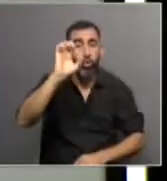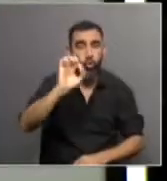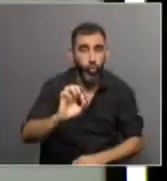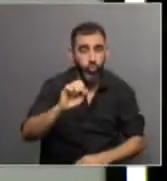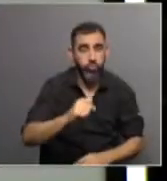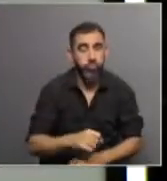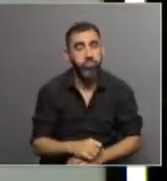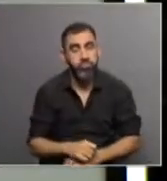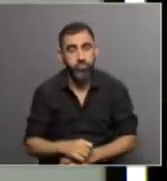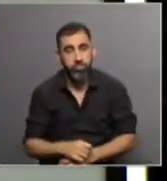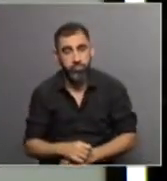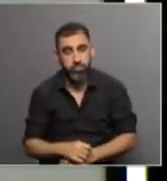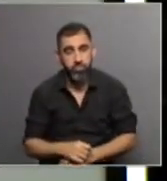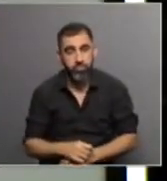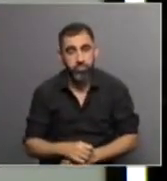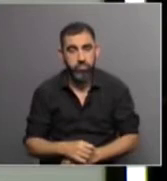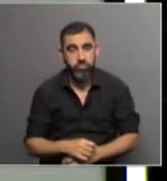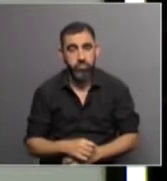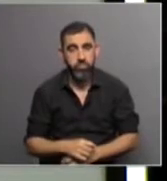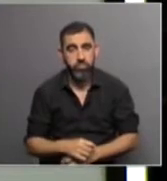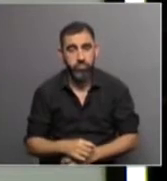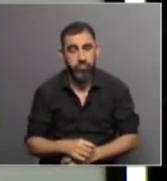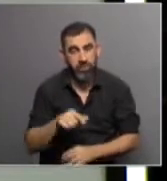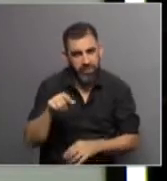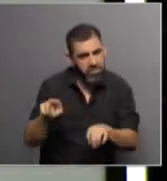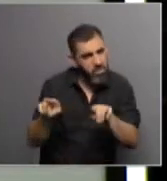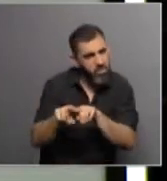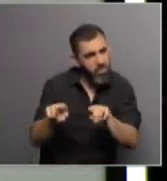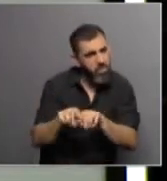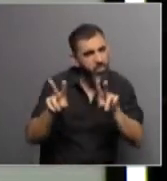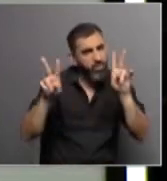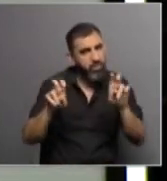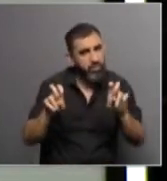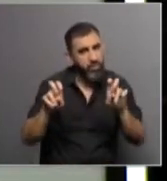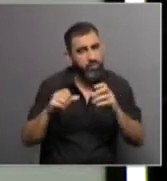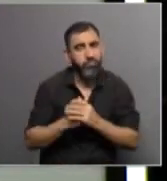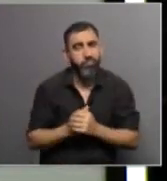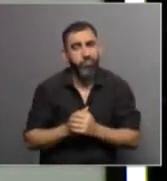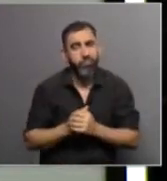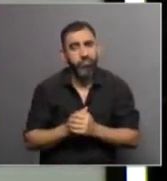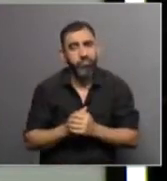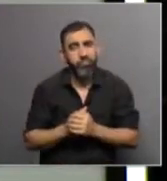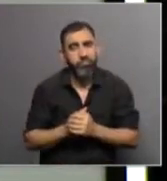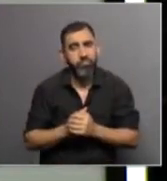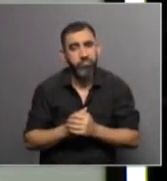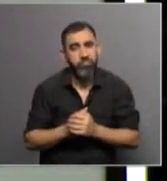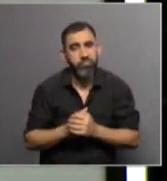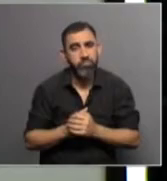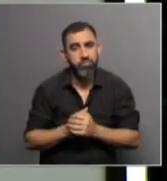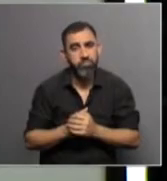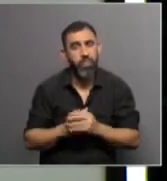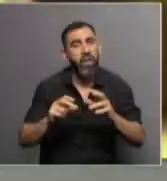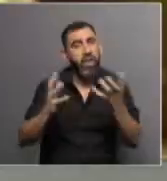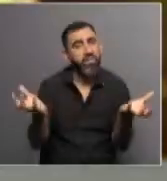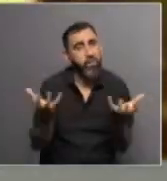hubo una actividad sostenida, claro, y grande. ¿Tiene algo que ver seguramente, sea una pregunta obvia, con los fenómenos termales de